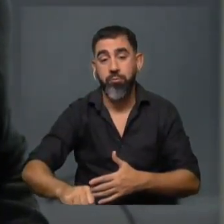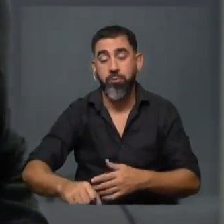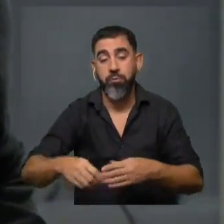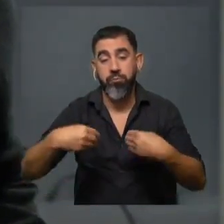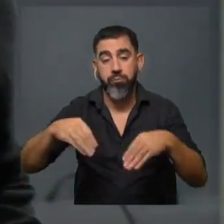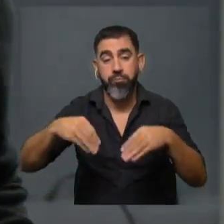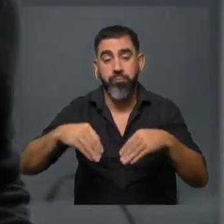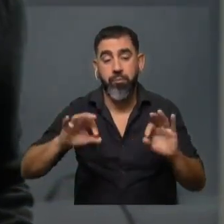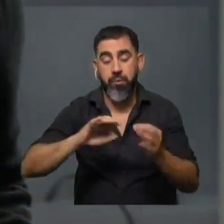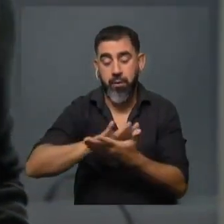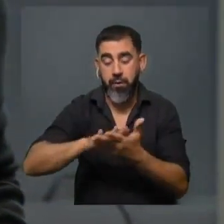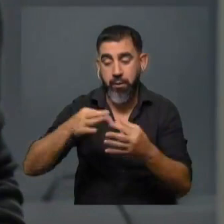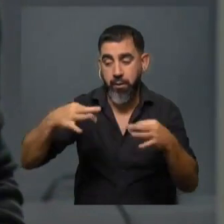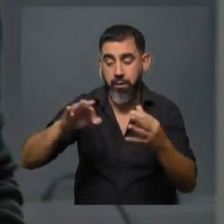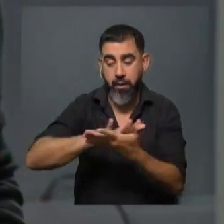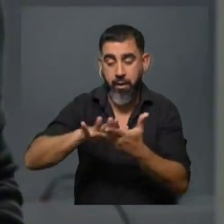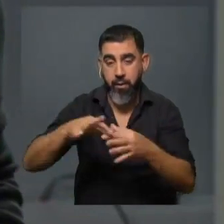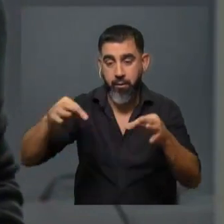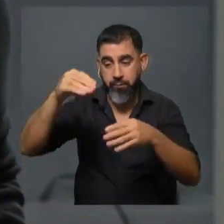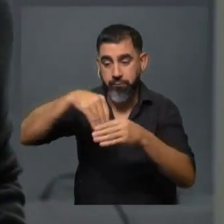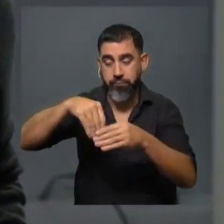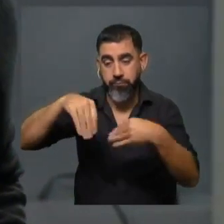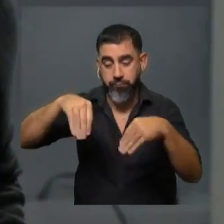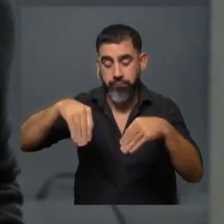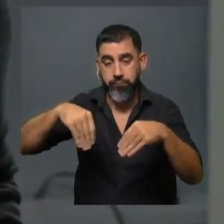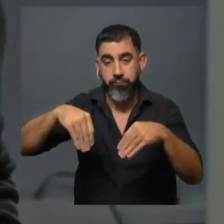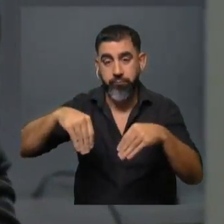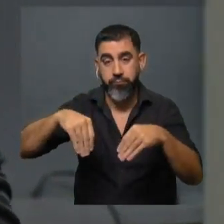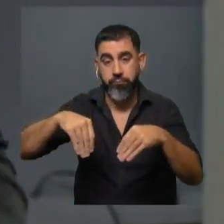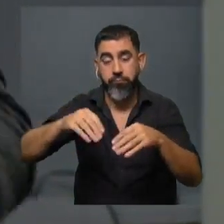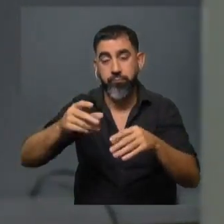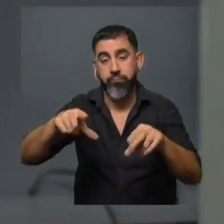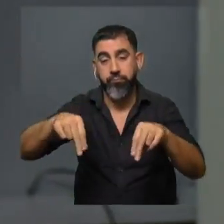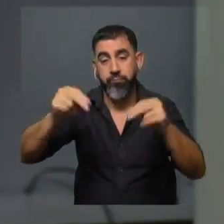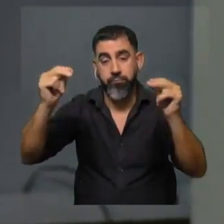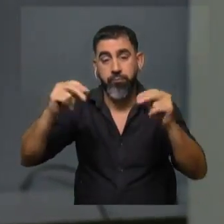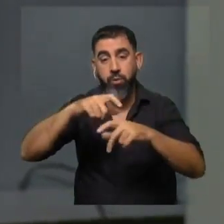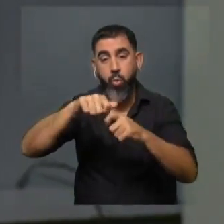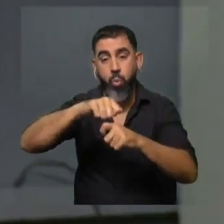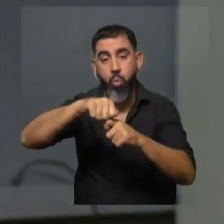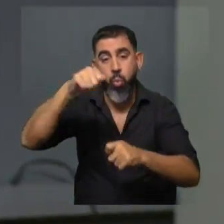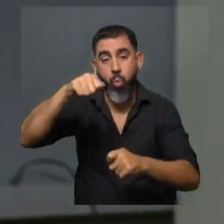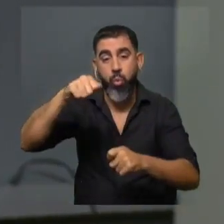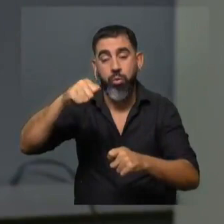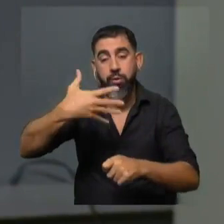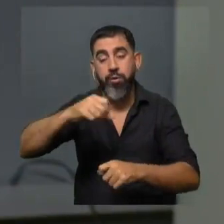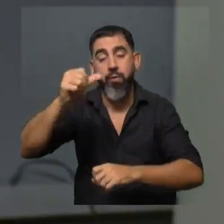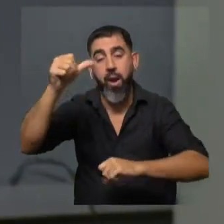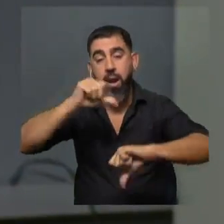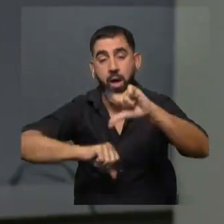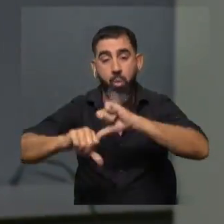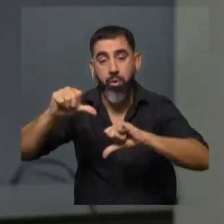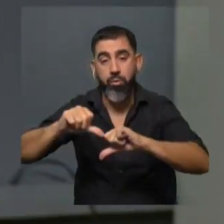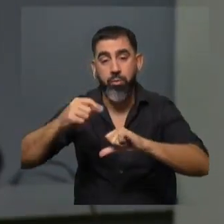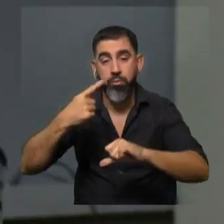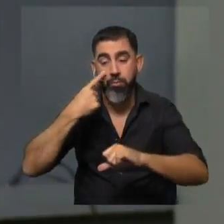ahí para que no quede ningún insecto en el ventilador, se desconecta, se hace un nudo en la bolsa y eso se lleva al laboratorio donde se